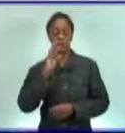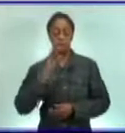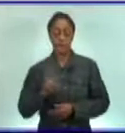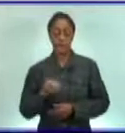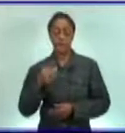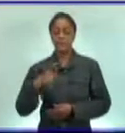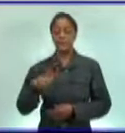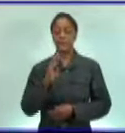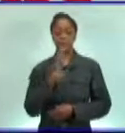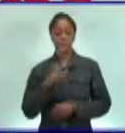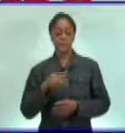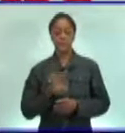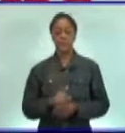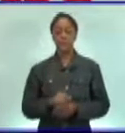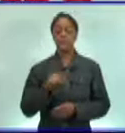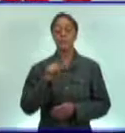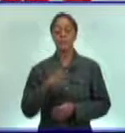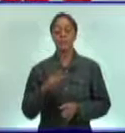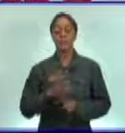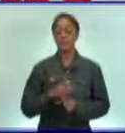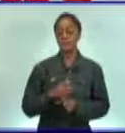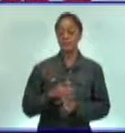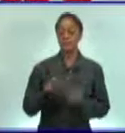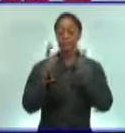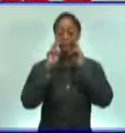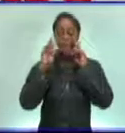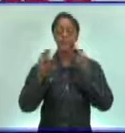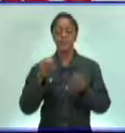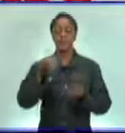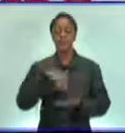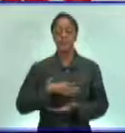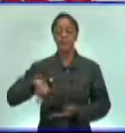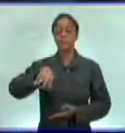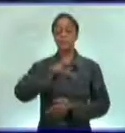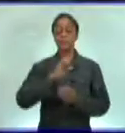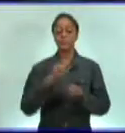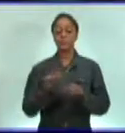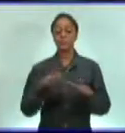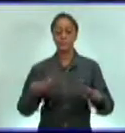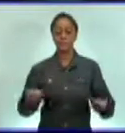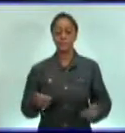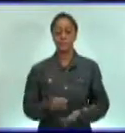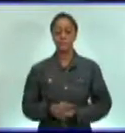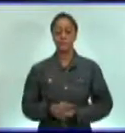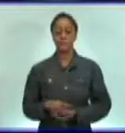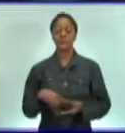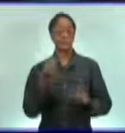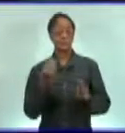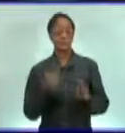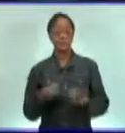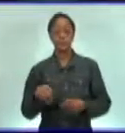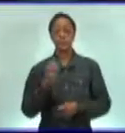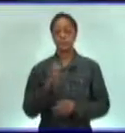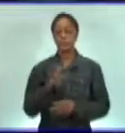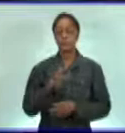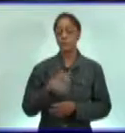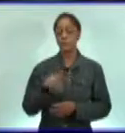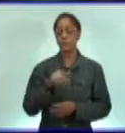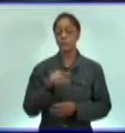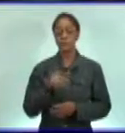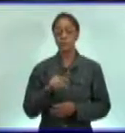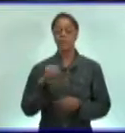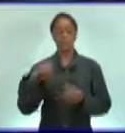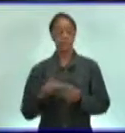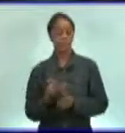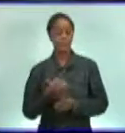la biodiversidad es la variedad de vida que existe sobre el planeta Tierra. Son muchos los factores que han